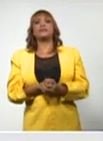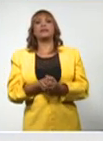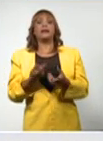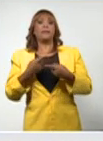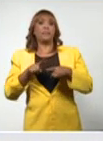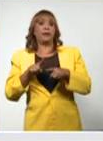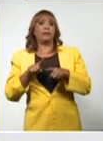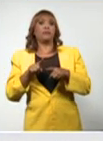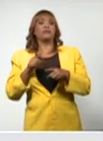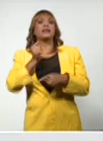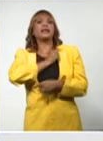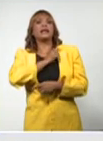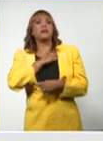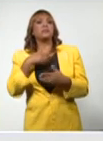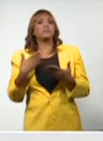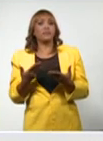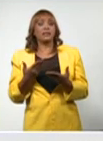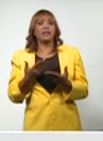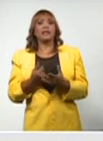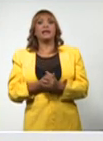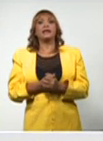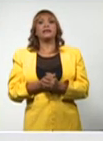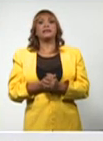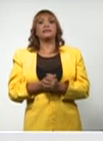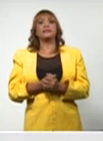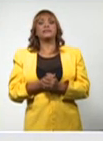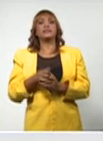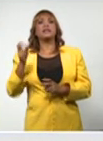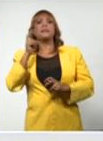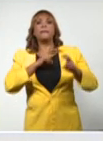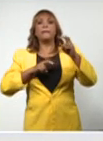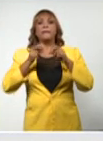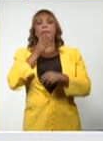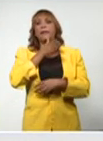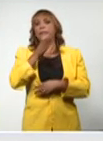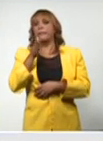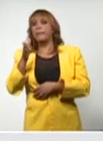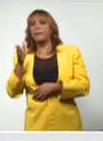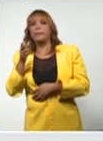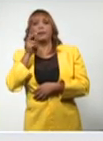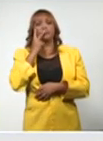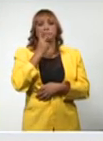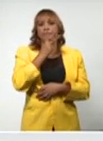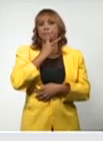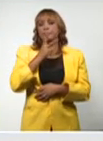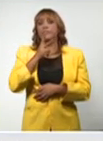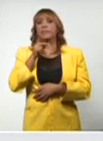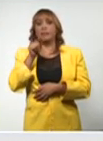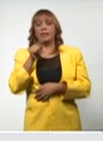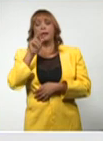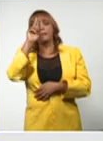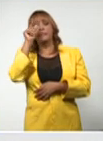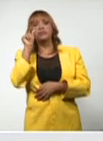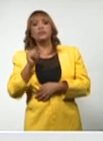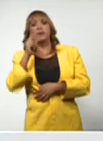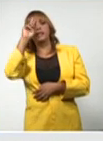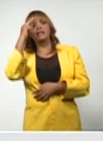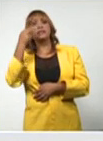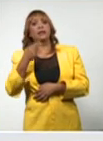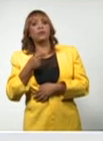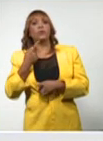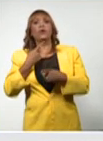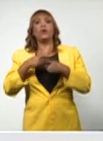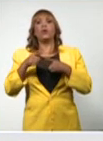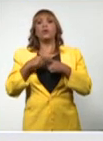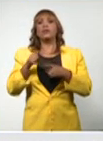es que tanto por la pesquisa que se realiza por el personal de salud y otras